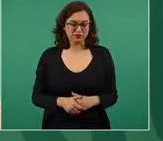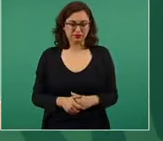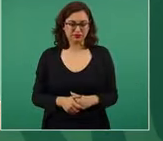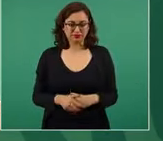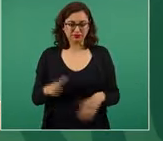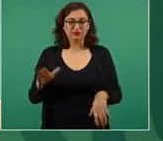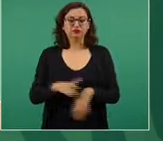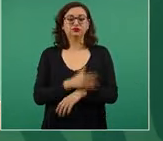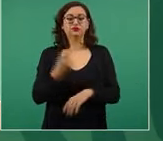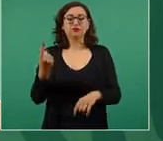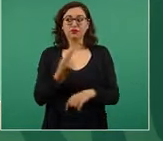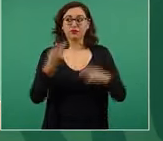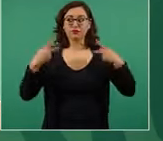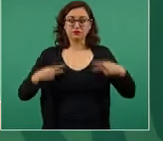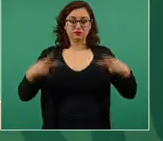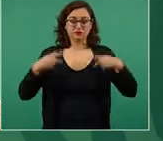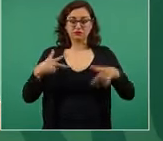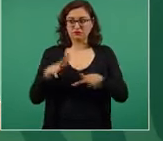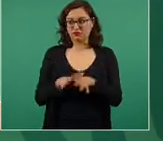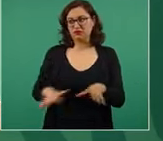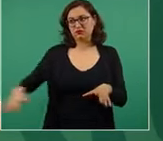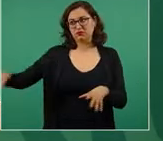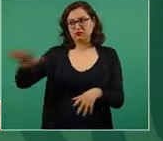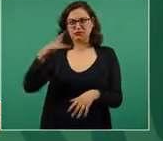porque el pueblo dijo basta.